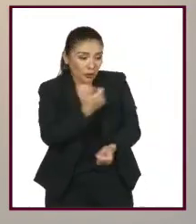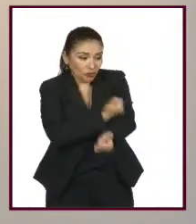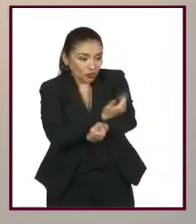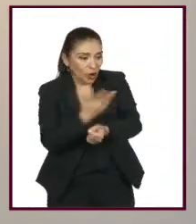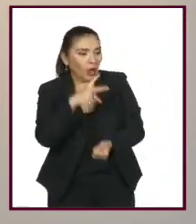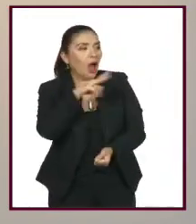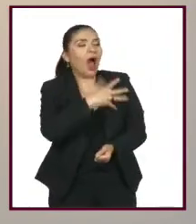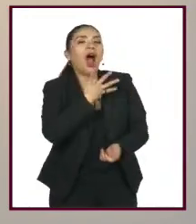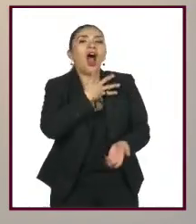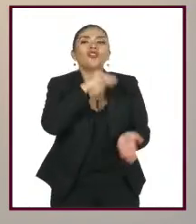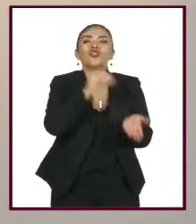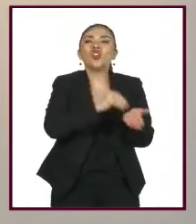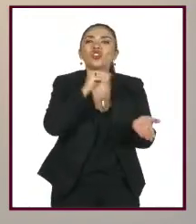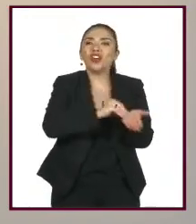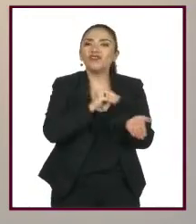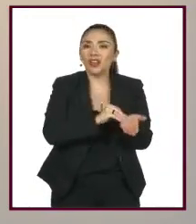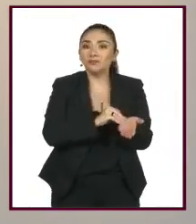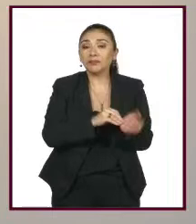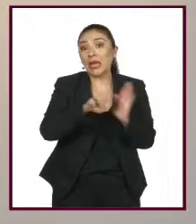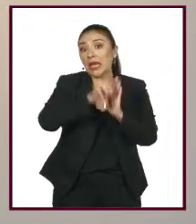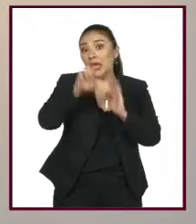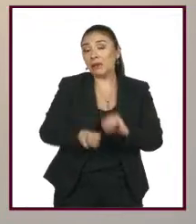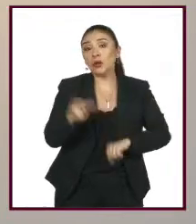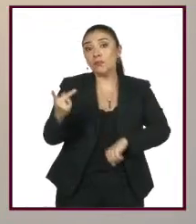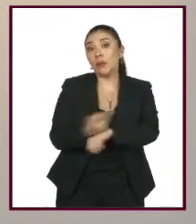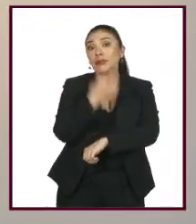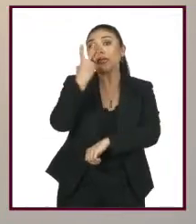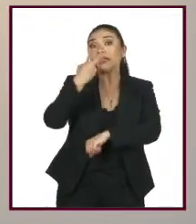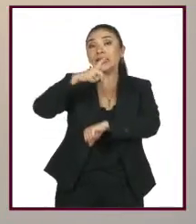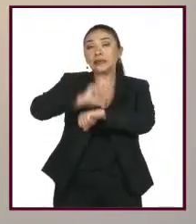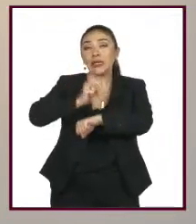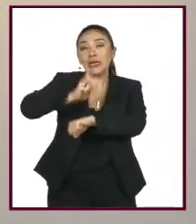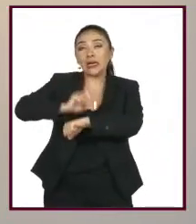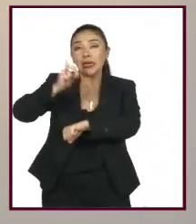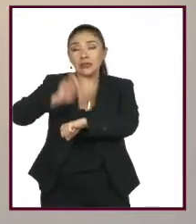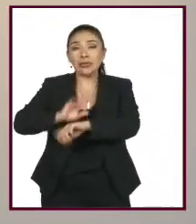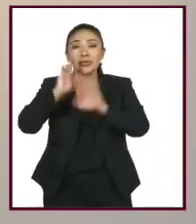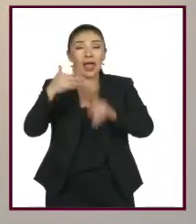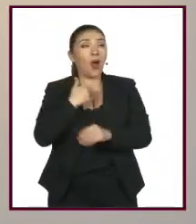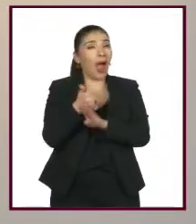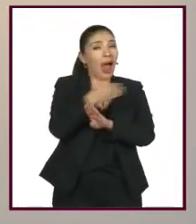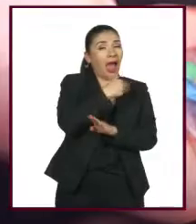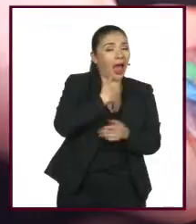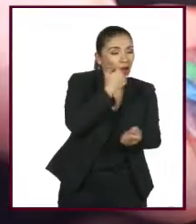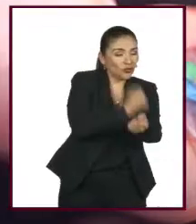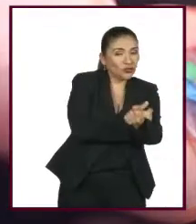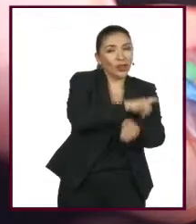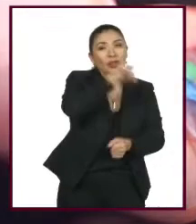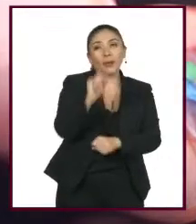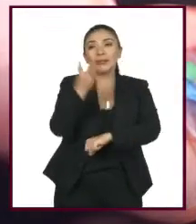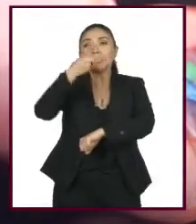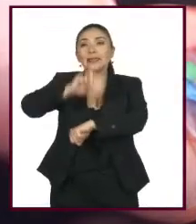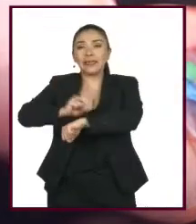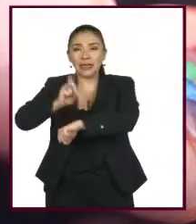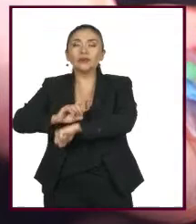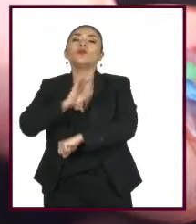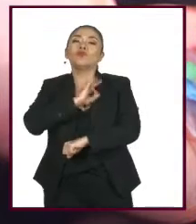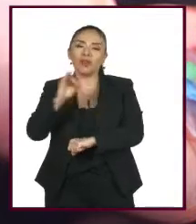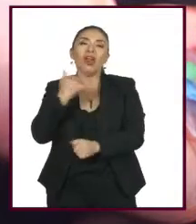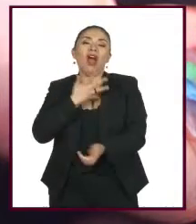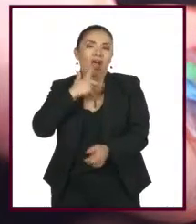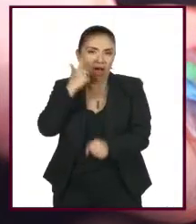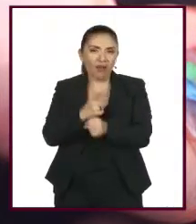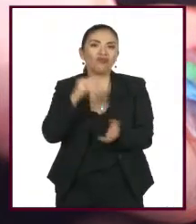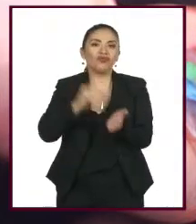Entonces, sí, lo ideal sería en los primeros 3 días aproximadamente de haberla consumido. Bueno, muchas gracias,